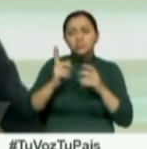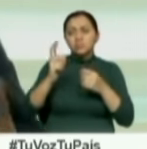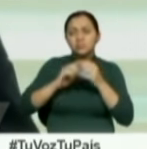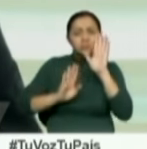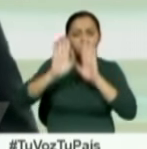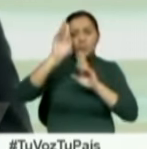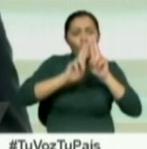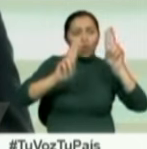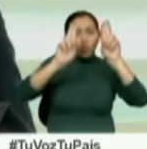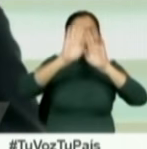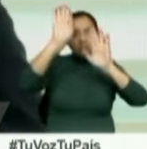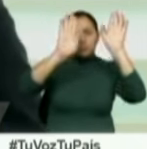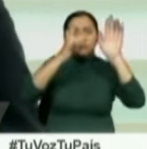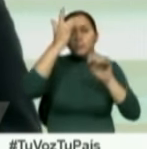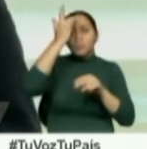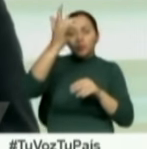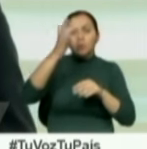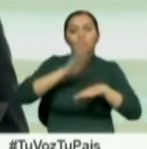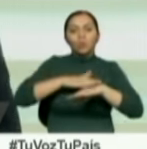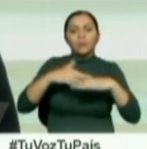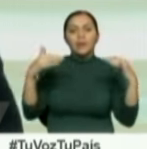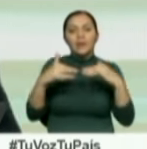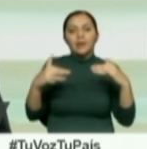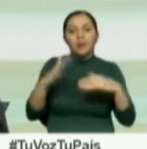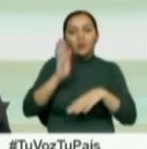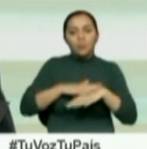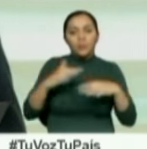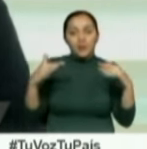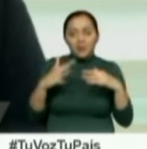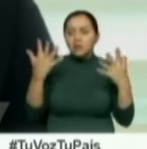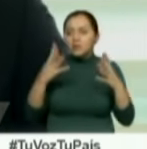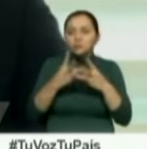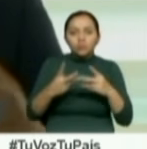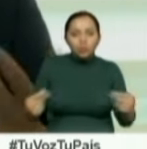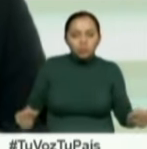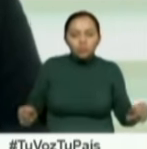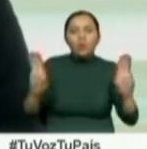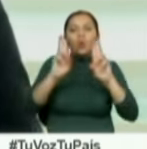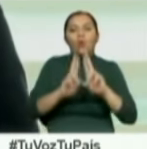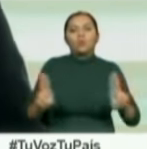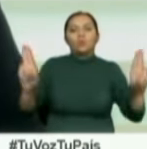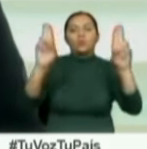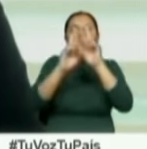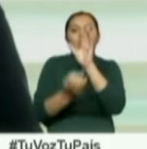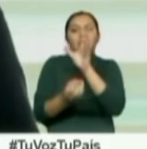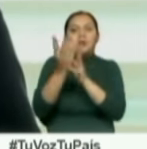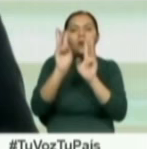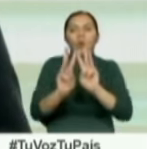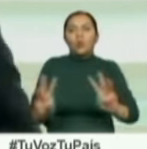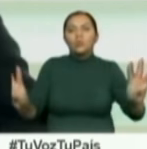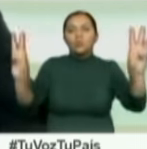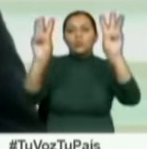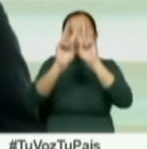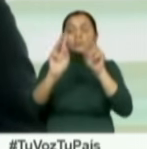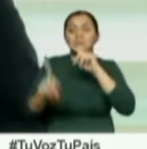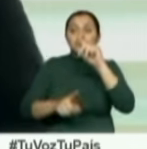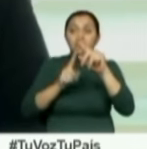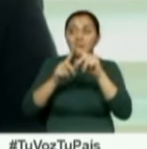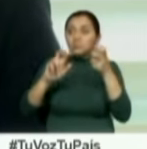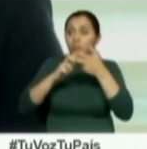descolonización, nuevas repúblicas independientes, la necesidad de una tercera vía, la necesidad de superar el colonialismo,